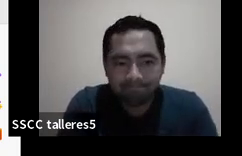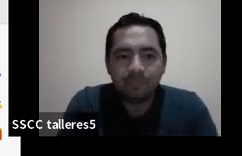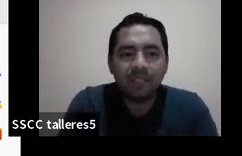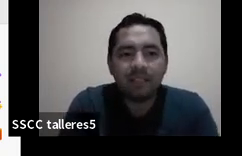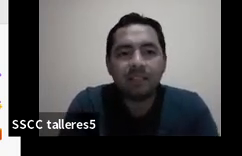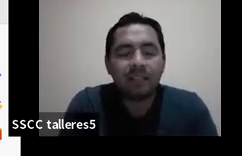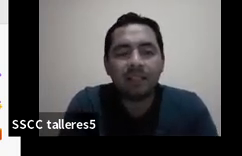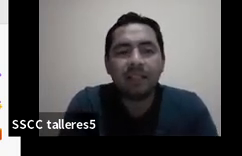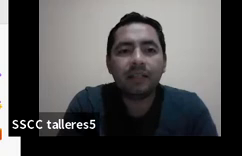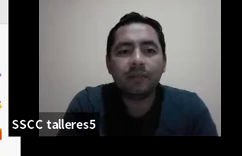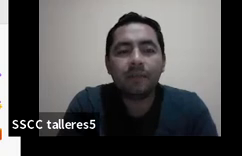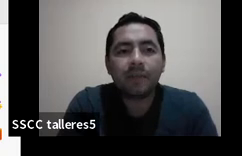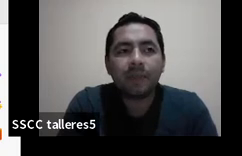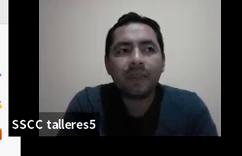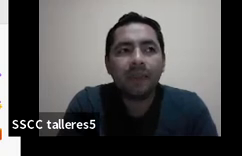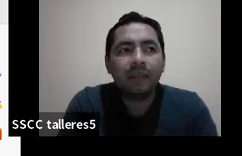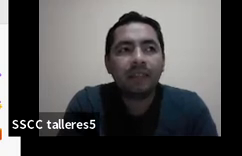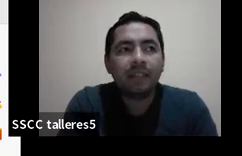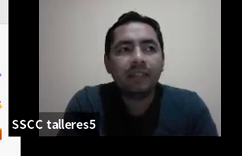que,